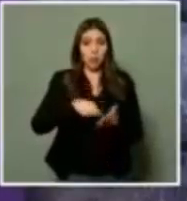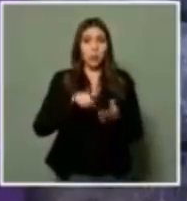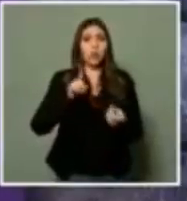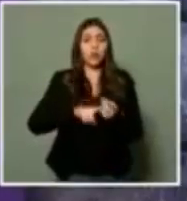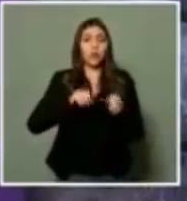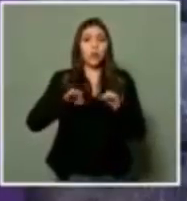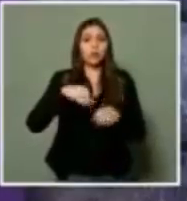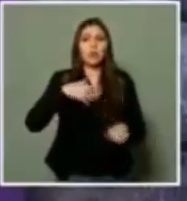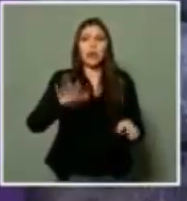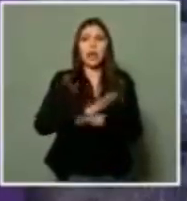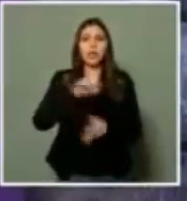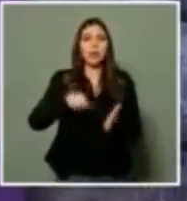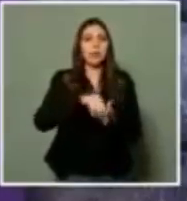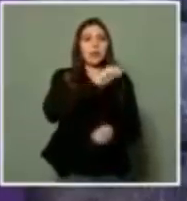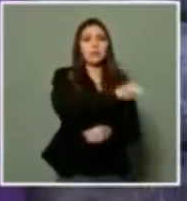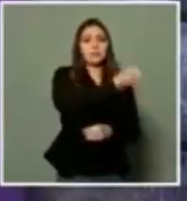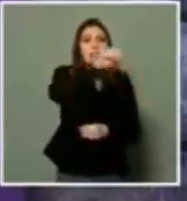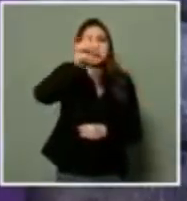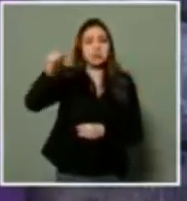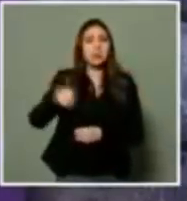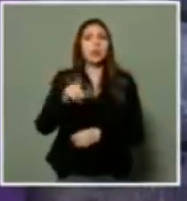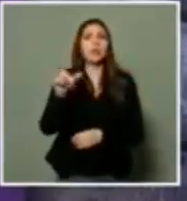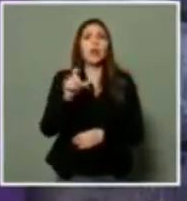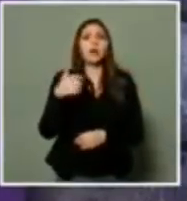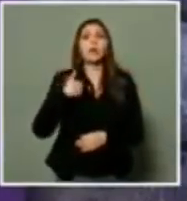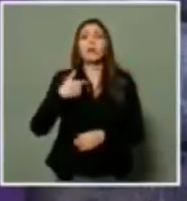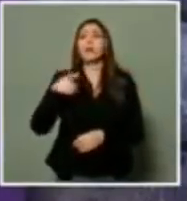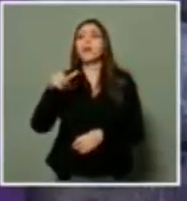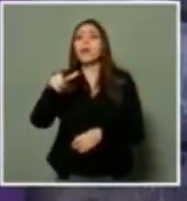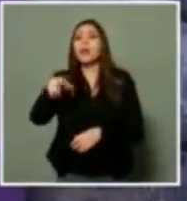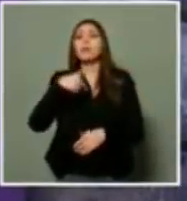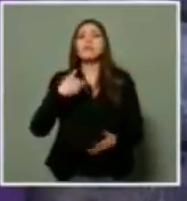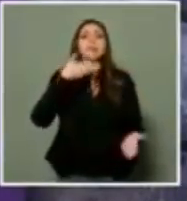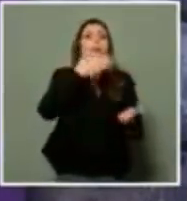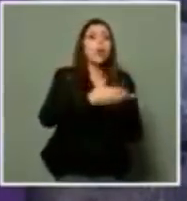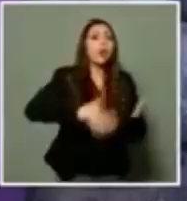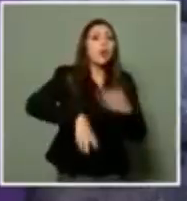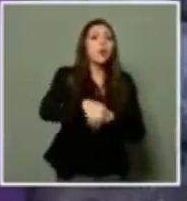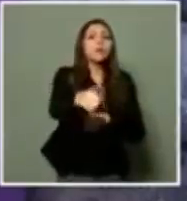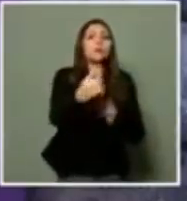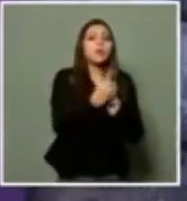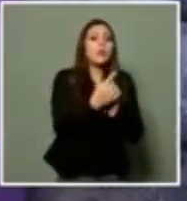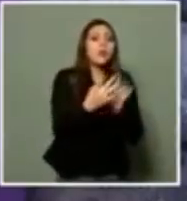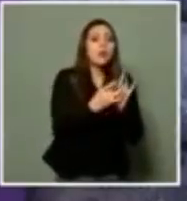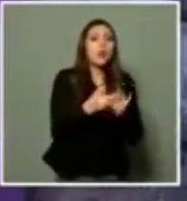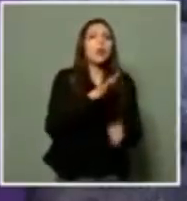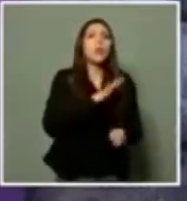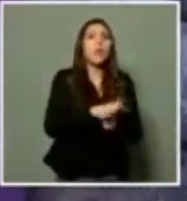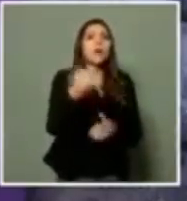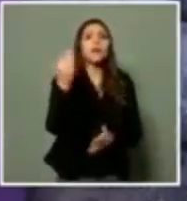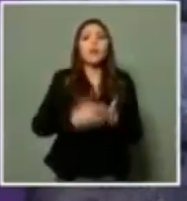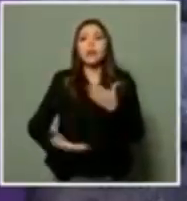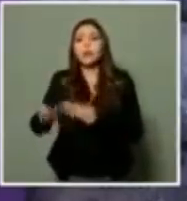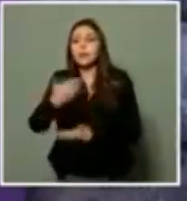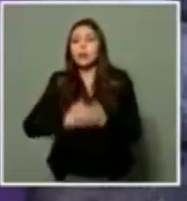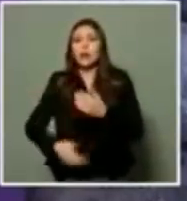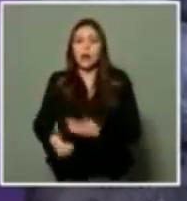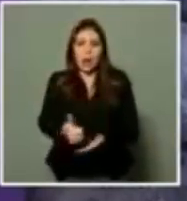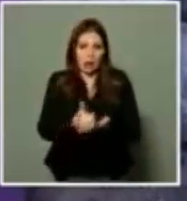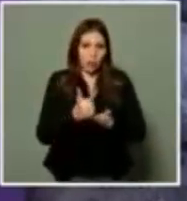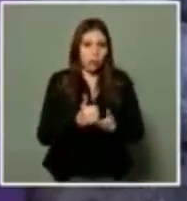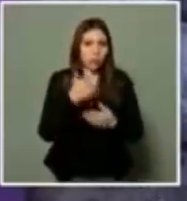gobernar. Cuando llegue a tu colonia, que me indiques qué servicios hacen falta y que me ayudes a vigilar que se hagan bien. Tú